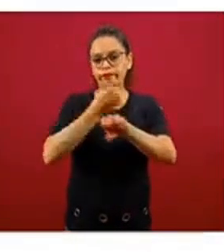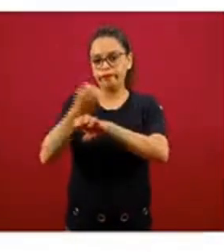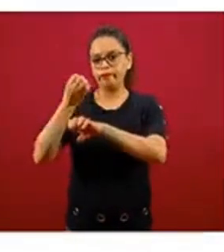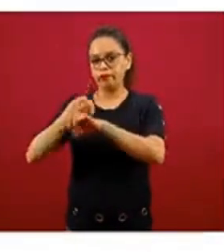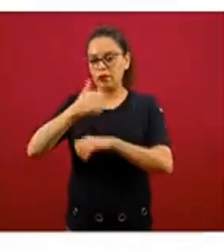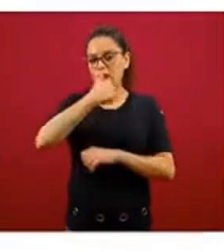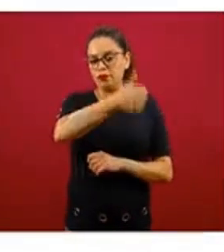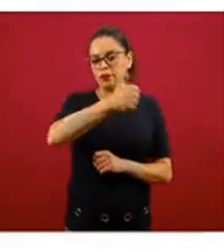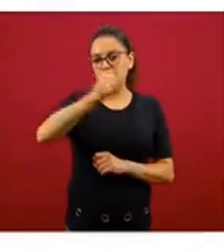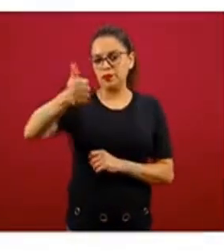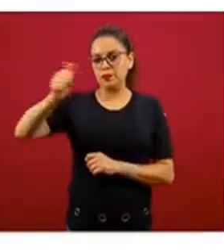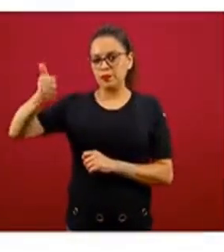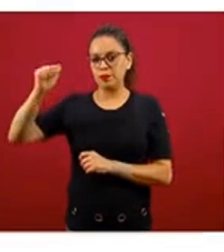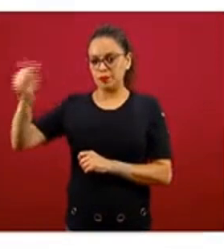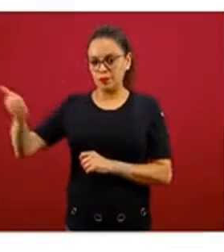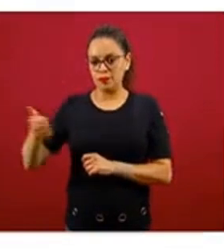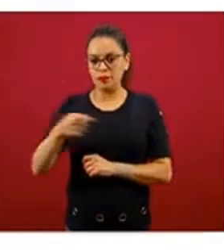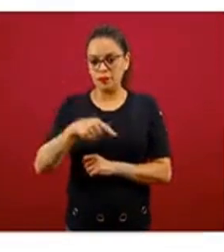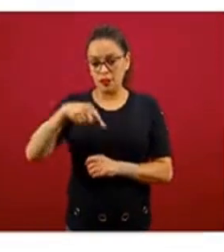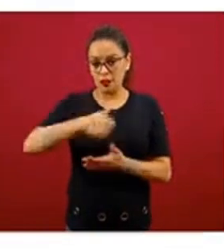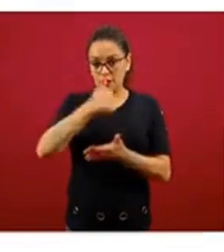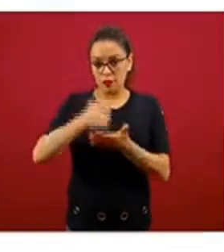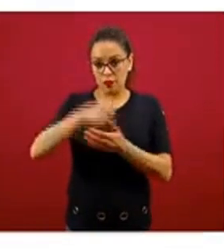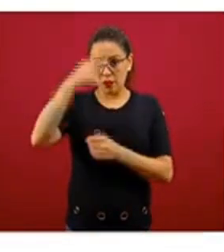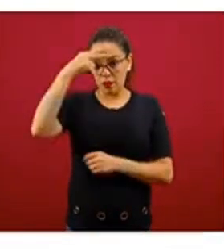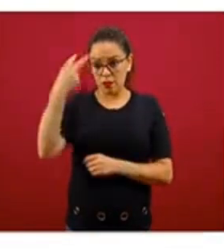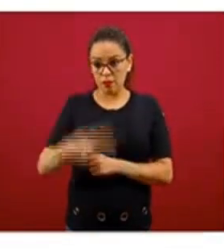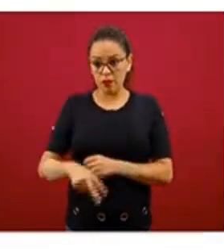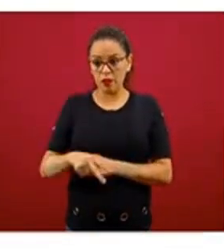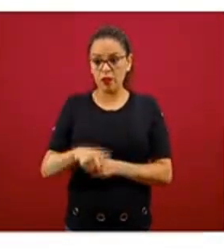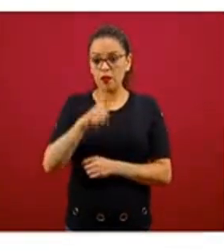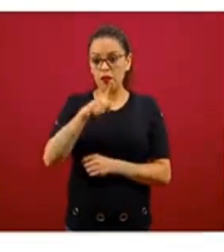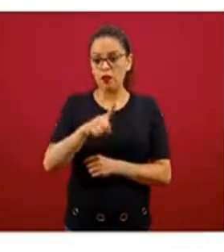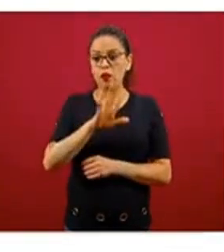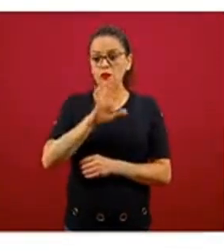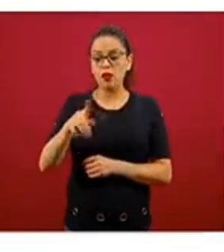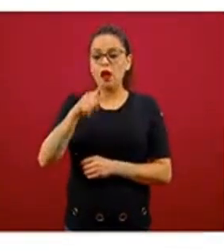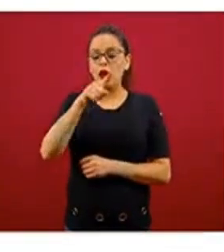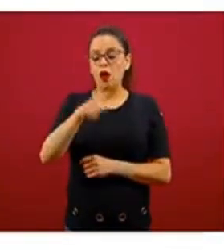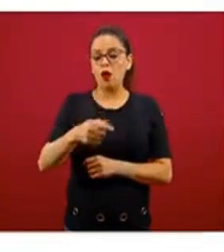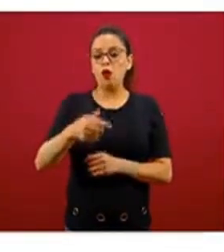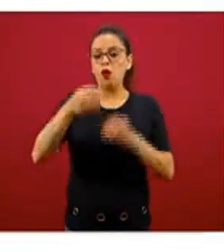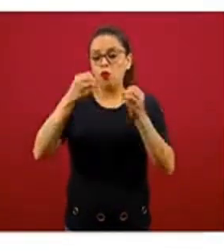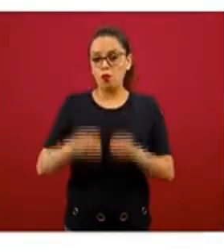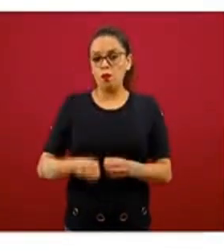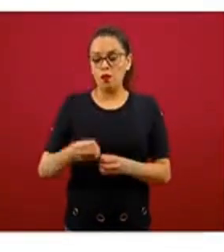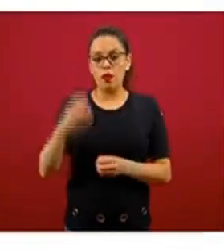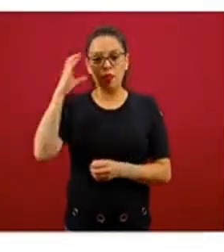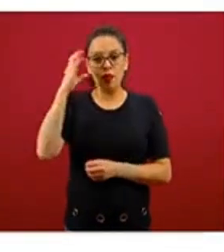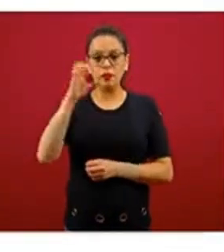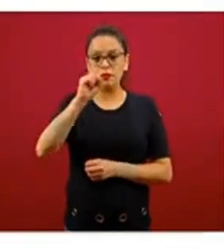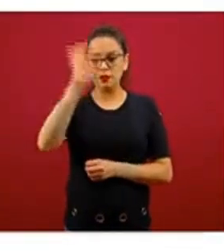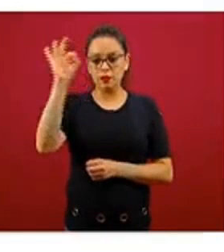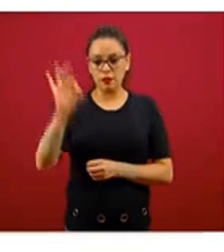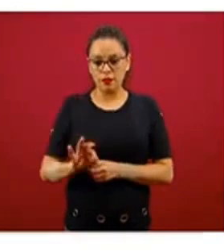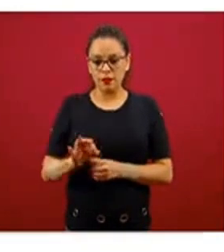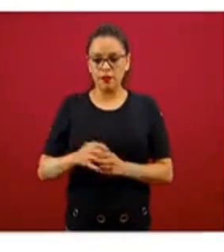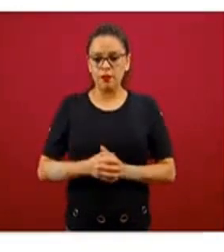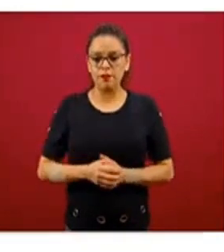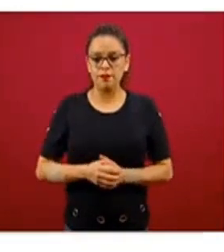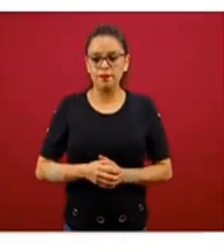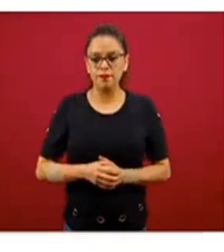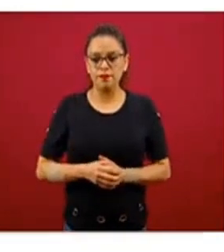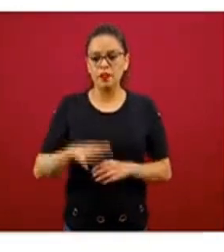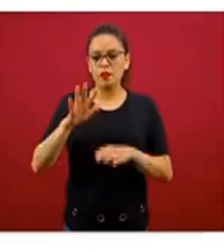este porcentaje de ocupación en la Ciudad de México, ahora es del 60%, seguidos de Baja California y México, que también eran los que estaban presentando la